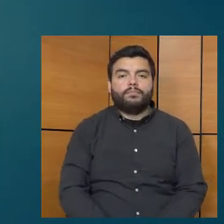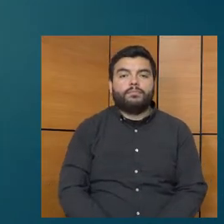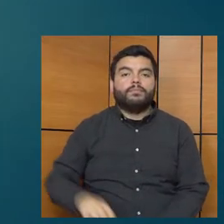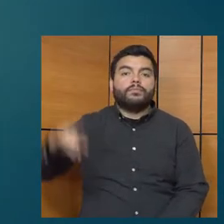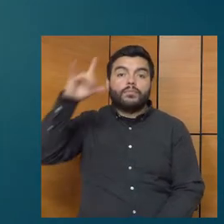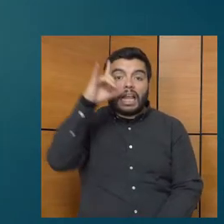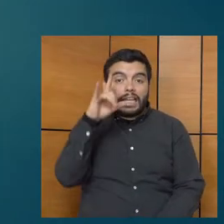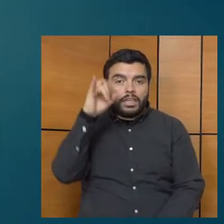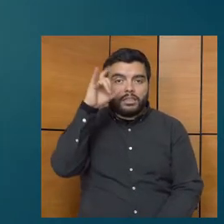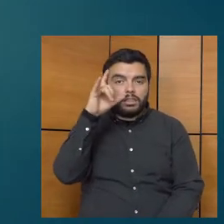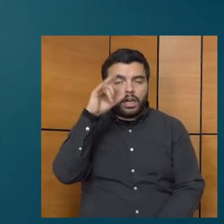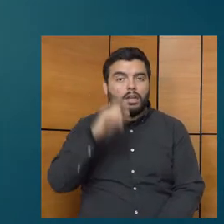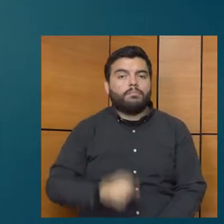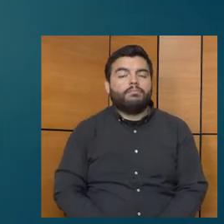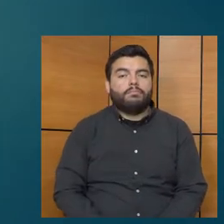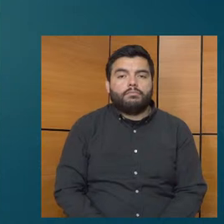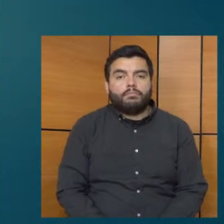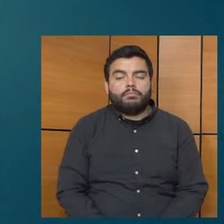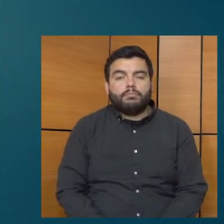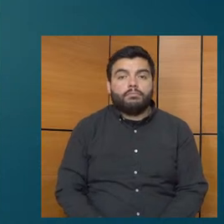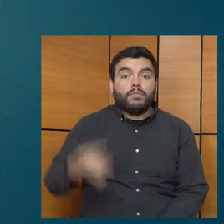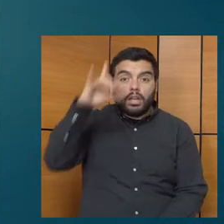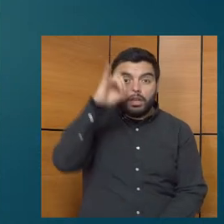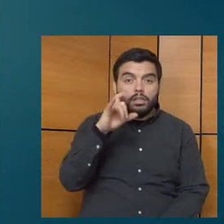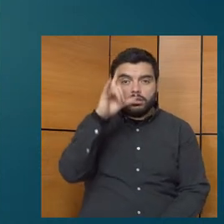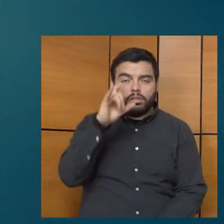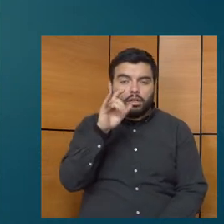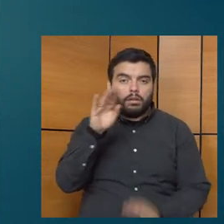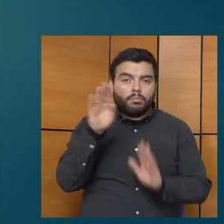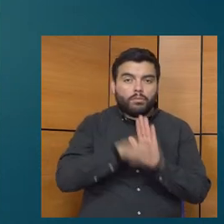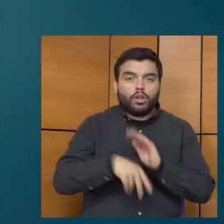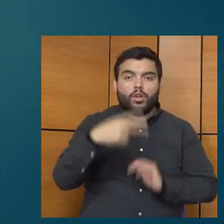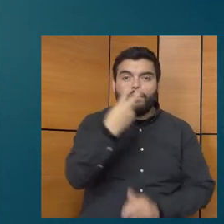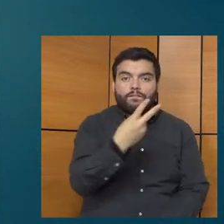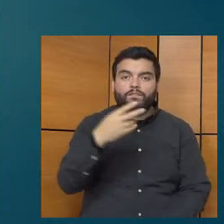Instagram. Bueno, aquí ya vemos que el uso era mucho más pequeño, solo